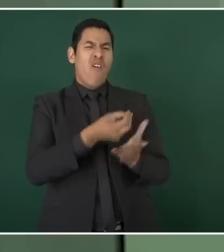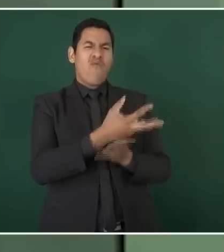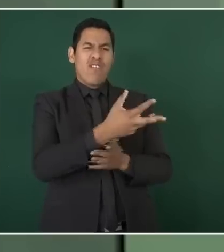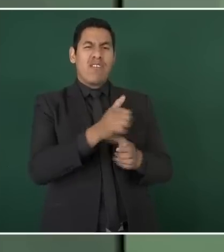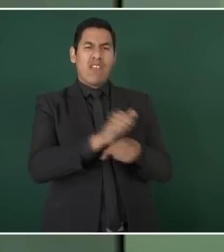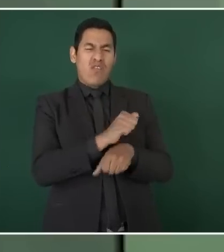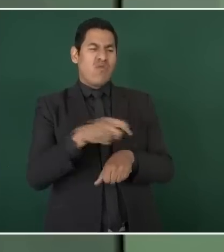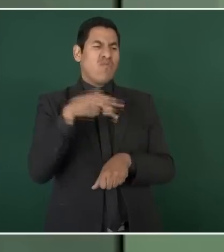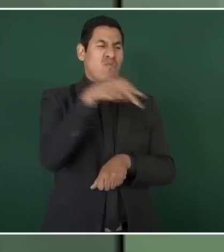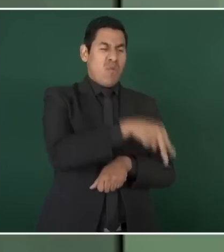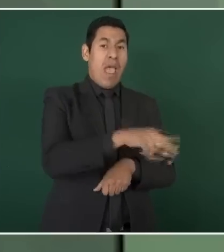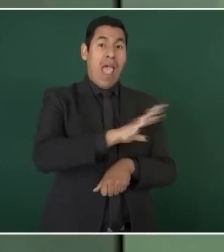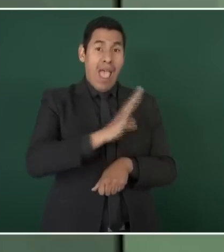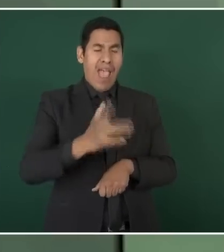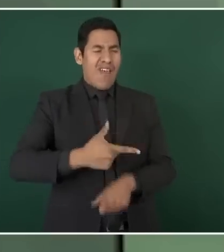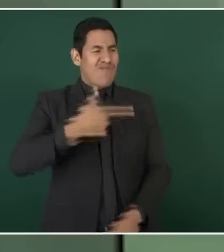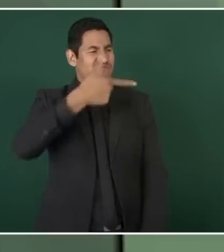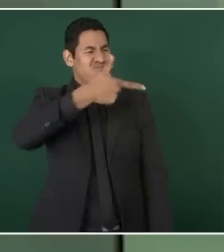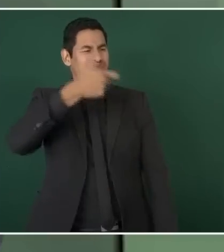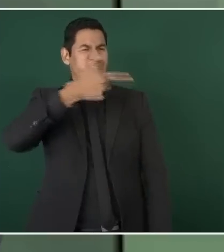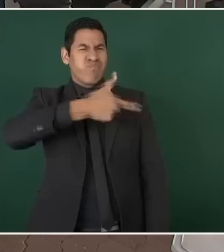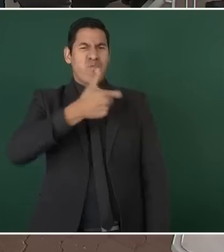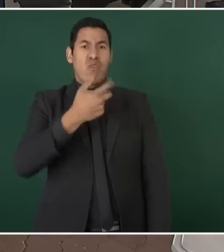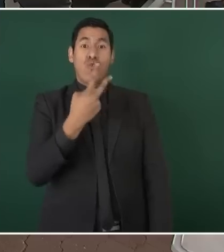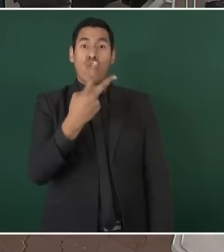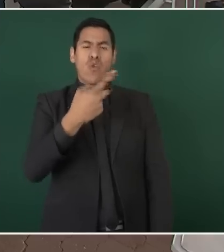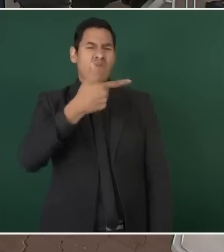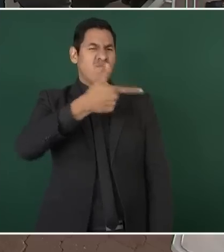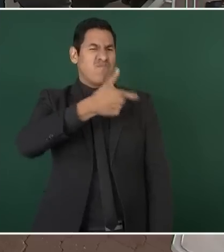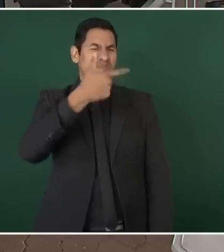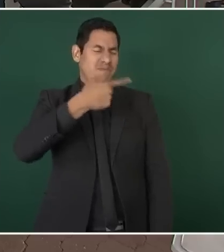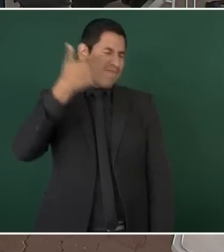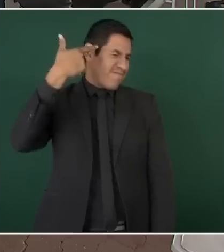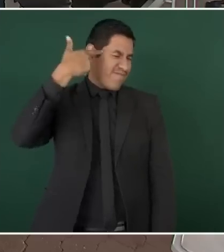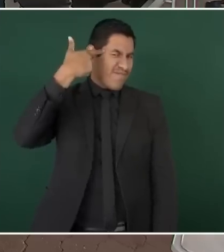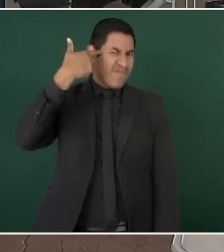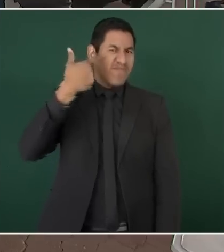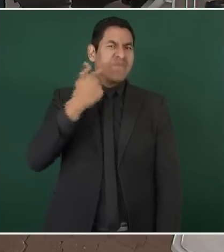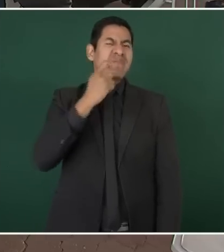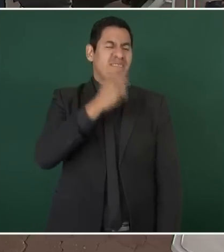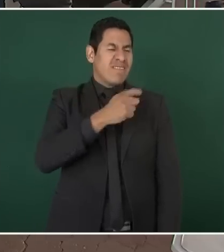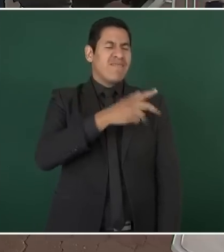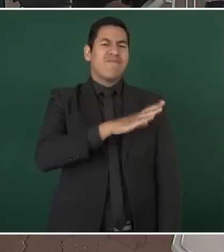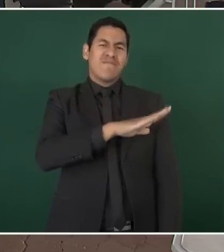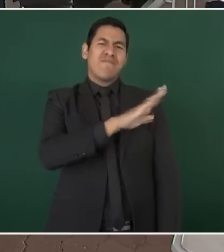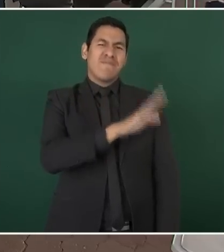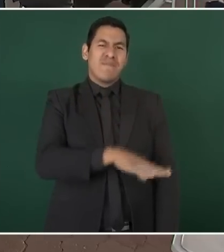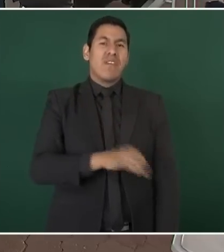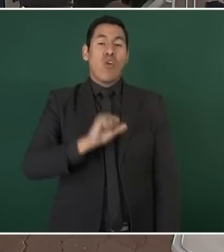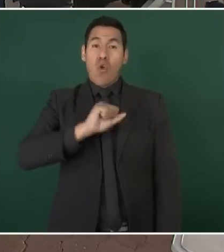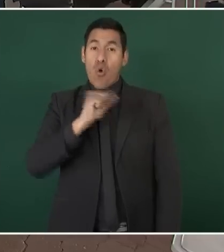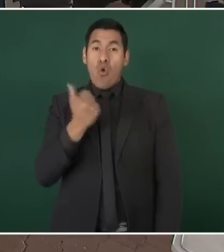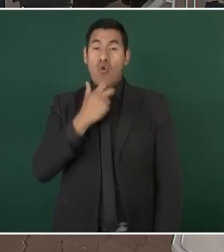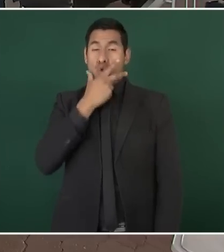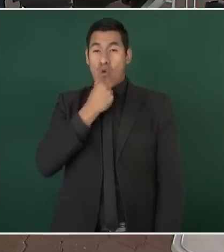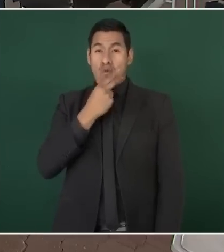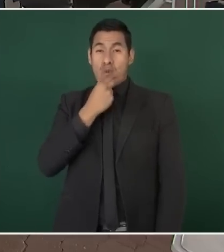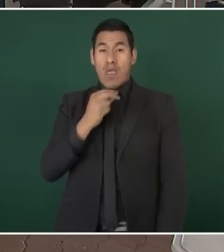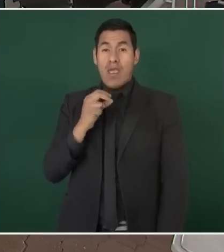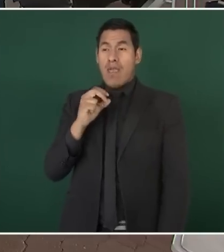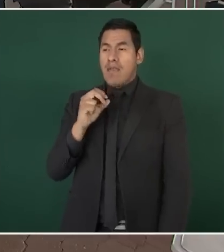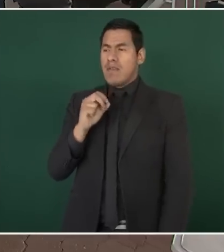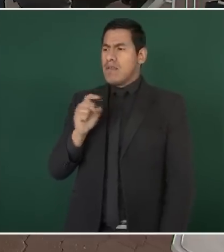dispara 2 tiros en la nuca, en tanto que Figueroa y Pimienta, tomando la detonación como